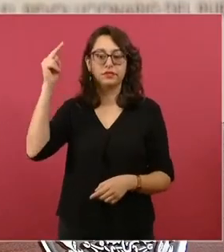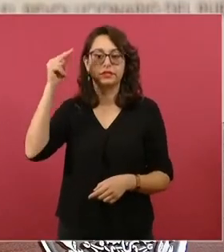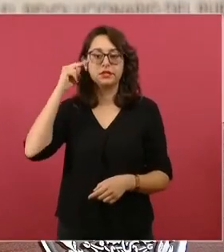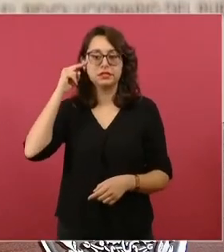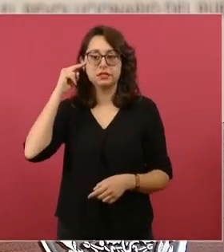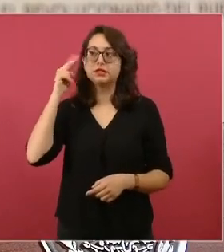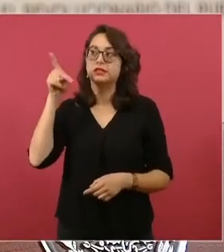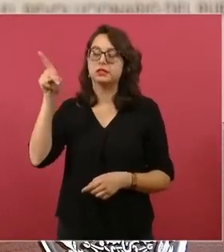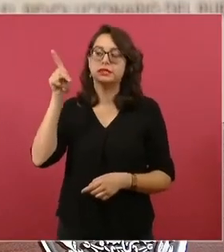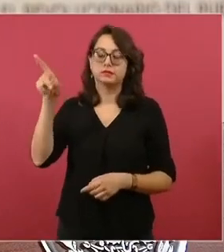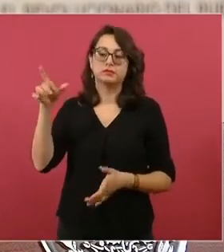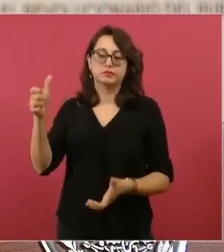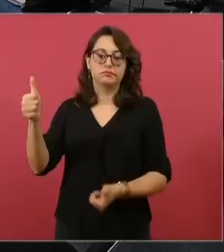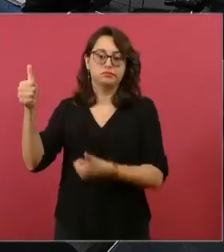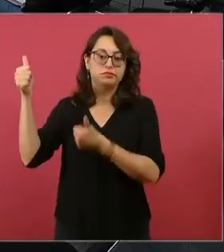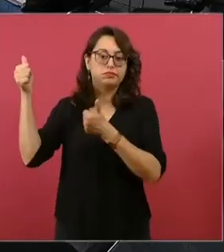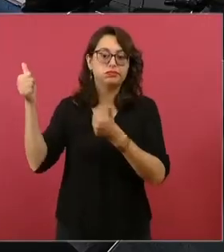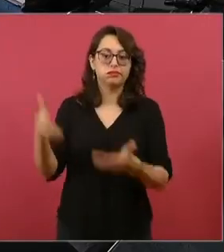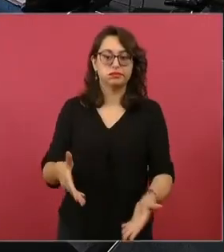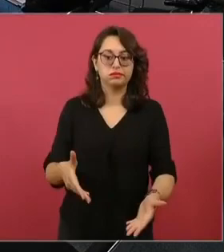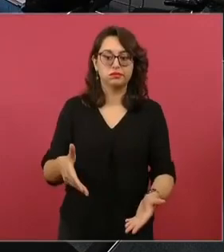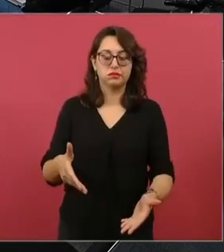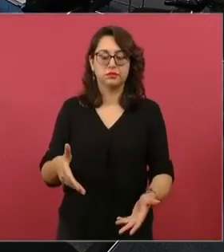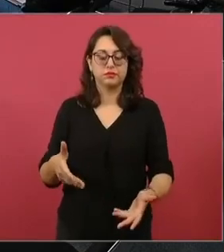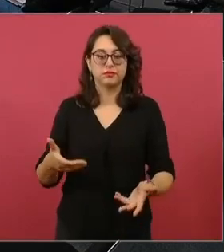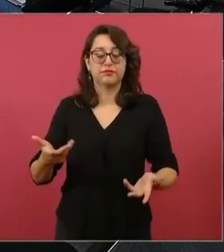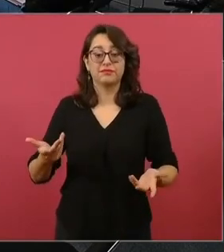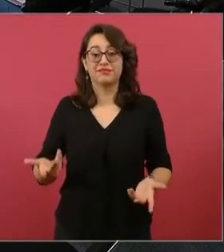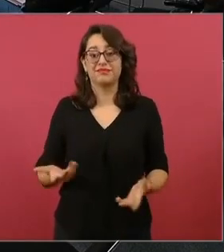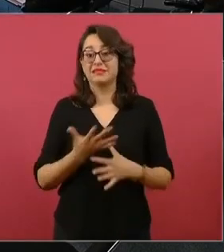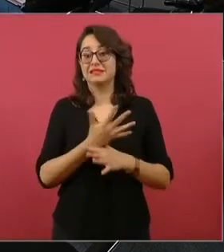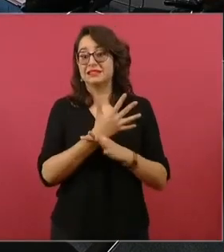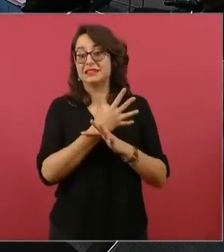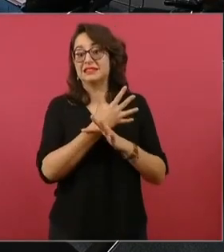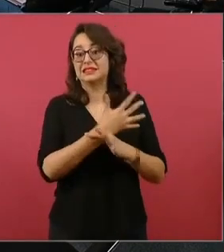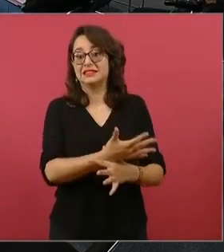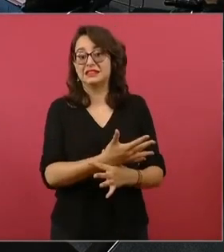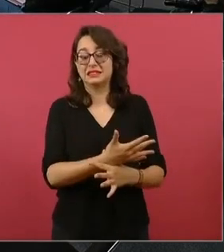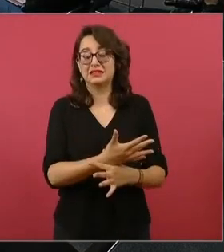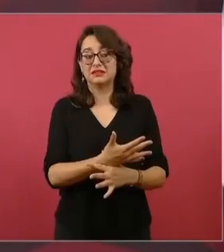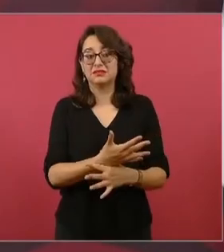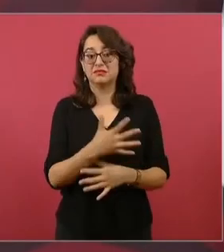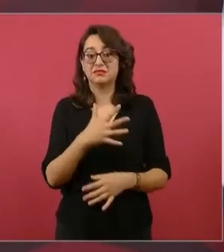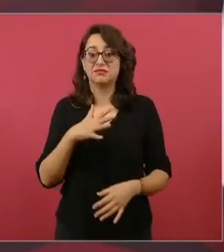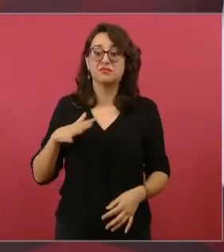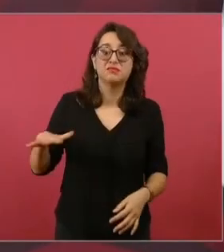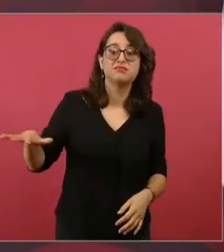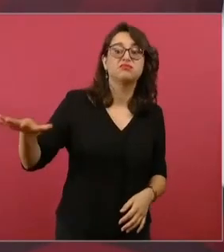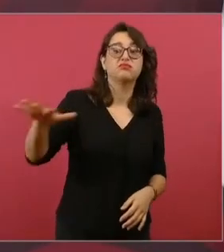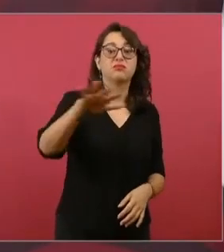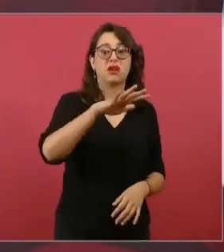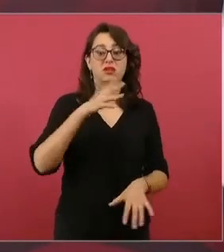Pero hablaba, creo que de 120,000